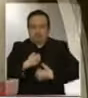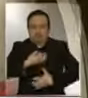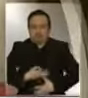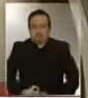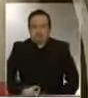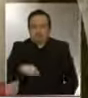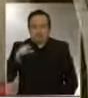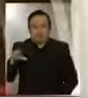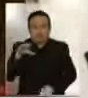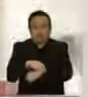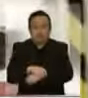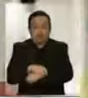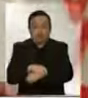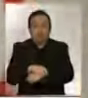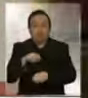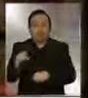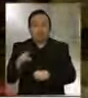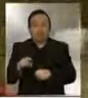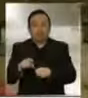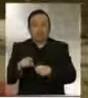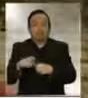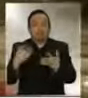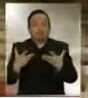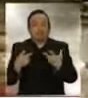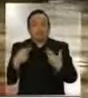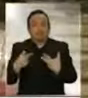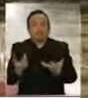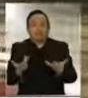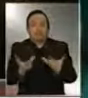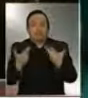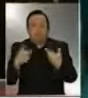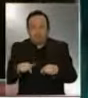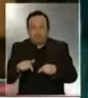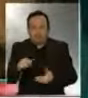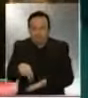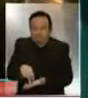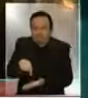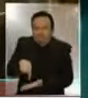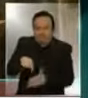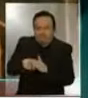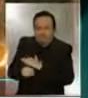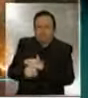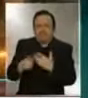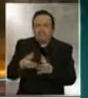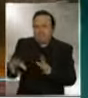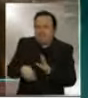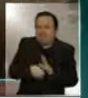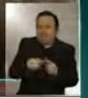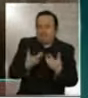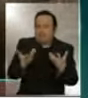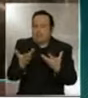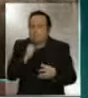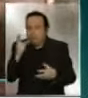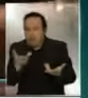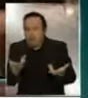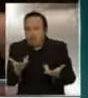que fueron detenidas estas personas, se encontraron con especies ya de acá de la estación de metro. ¿Qué especies fueron las que pudieron incautar? ¿De qué estas